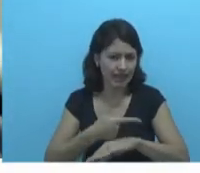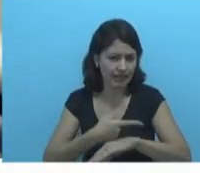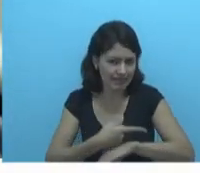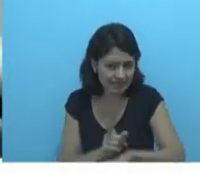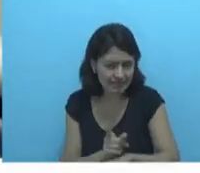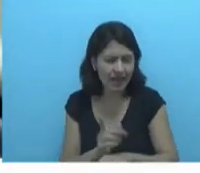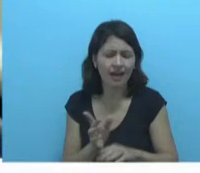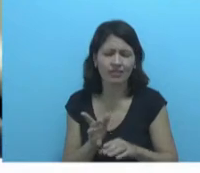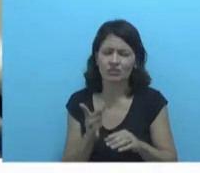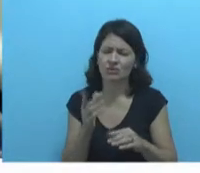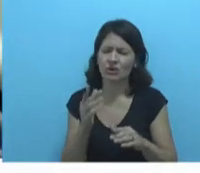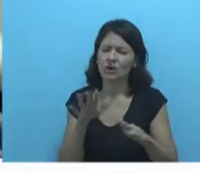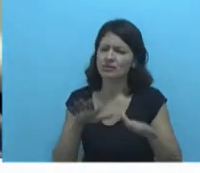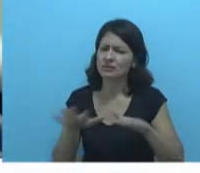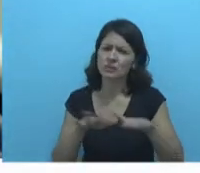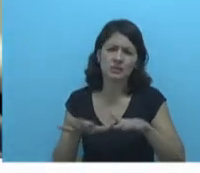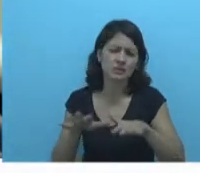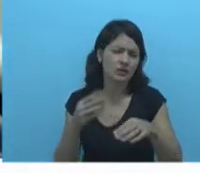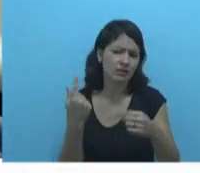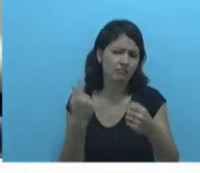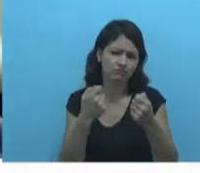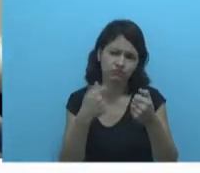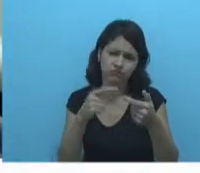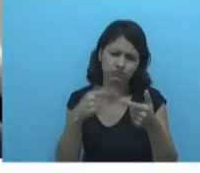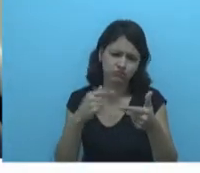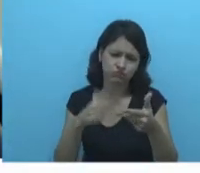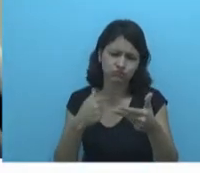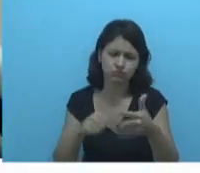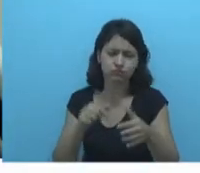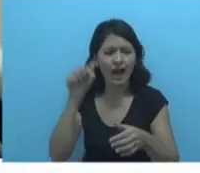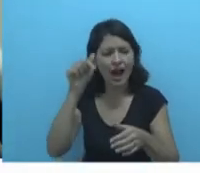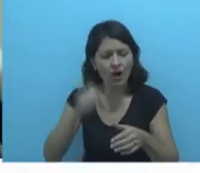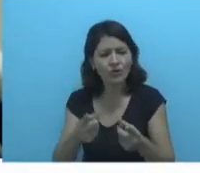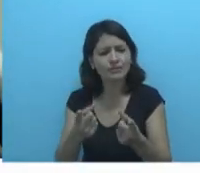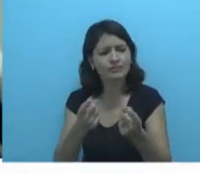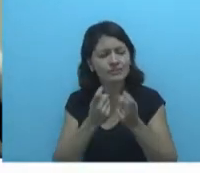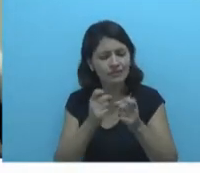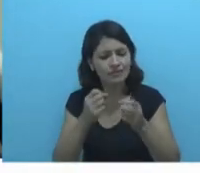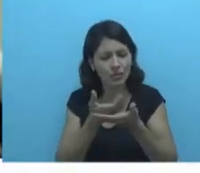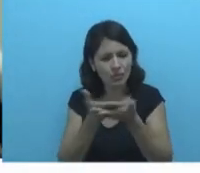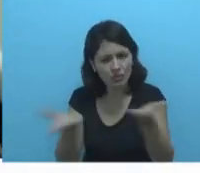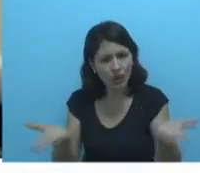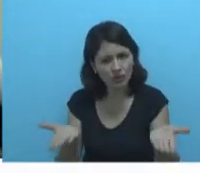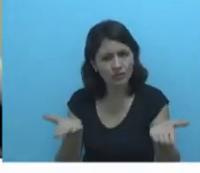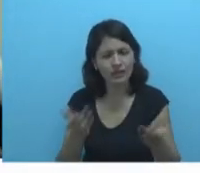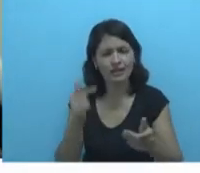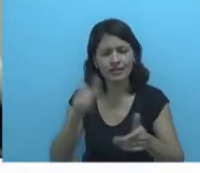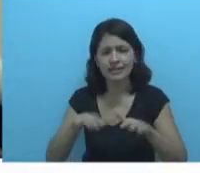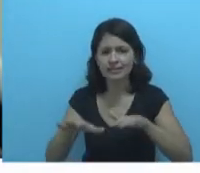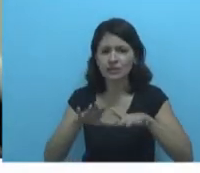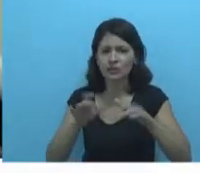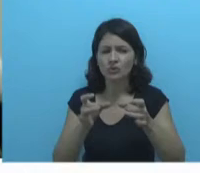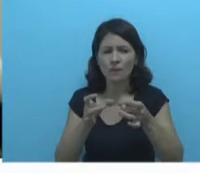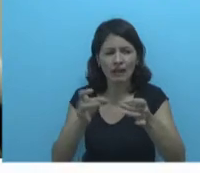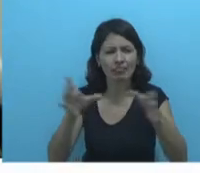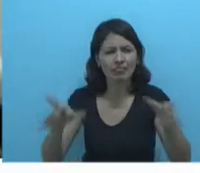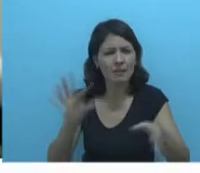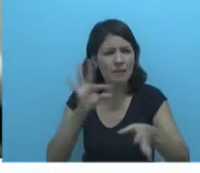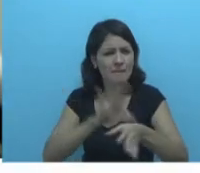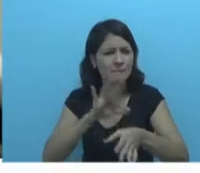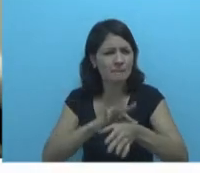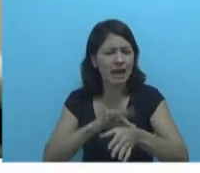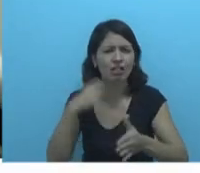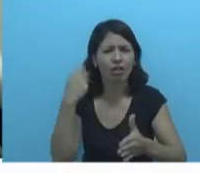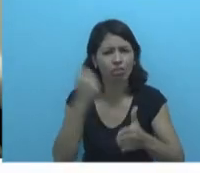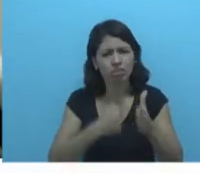en salud que no se están tomando en cuenta y que se deben tomar en cuenta ahora. Si no lo hacemos ahora, en pandemia, que es cuando más nos están defendiendo, no creo que lo